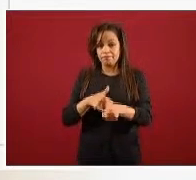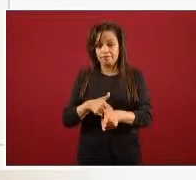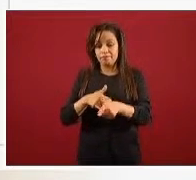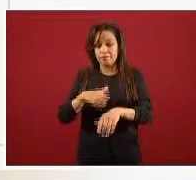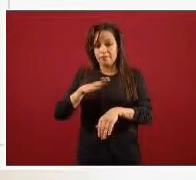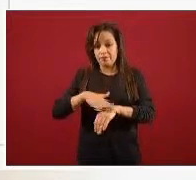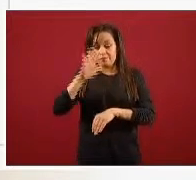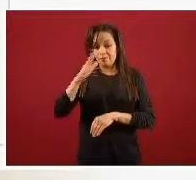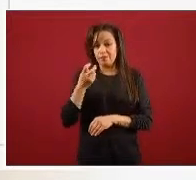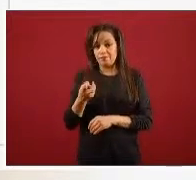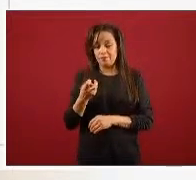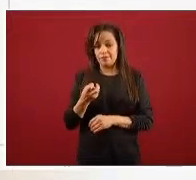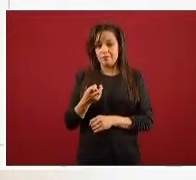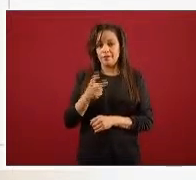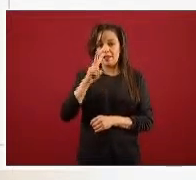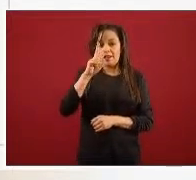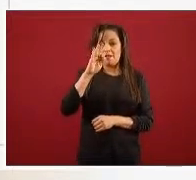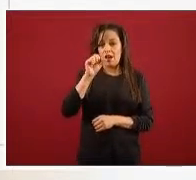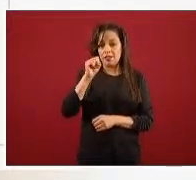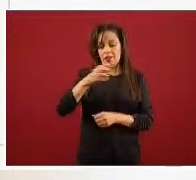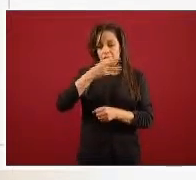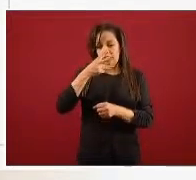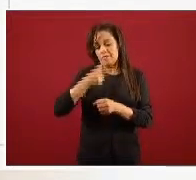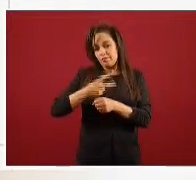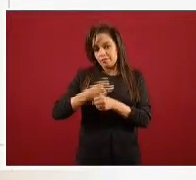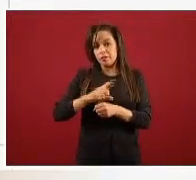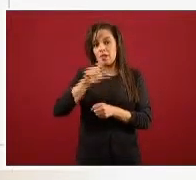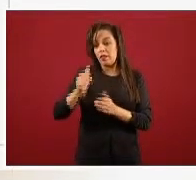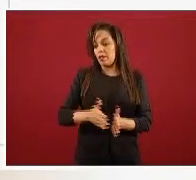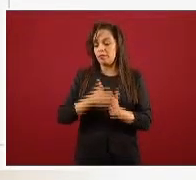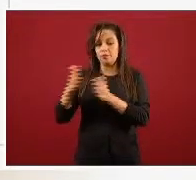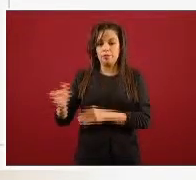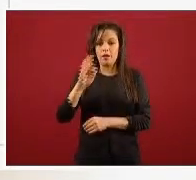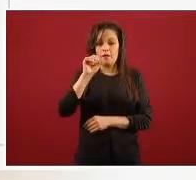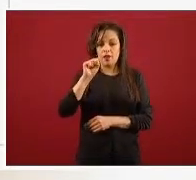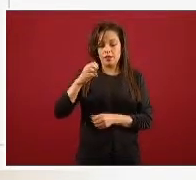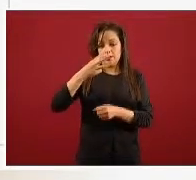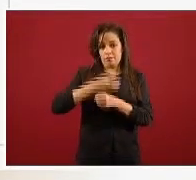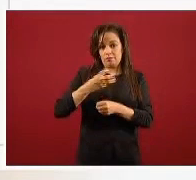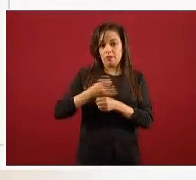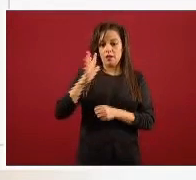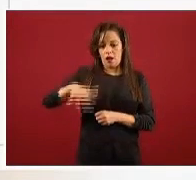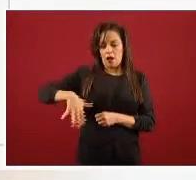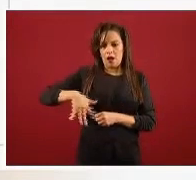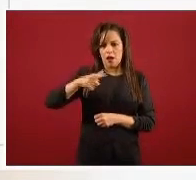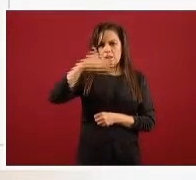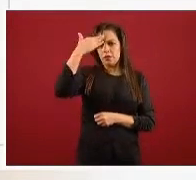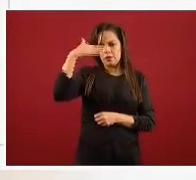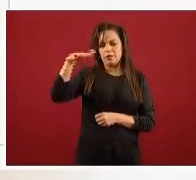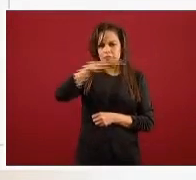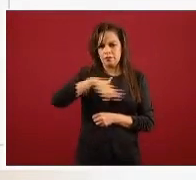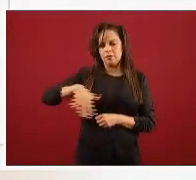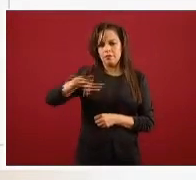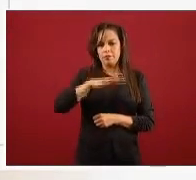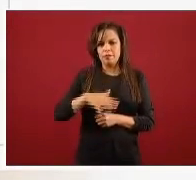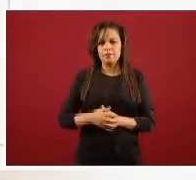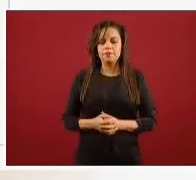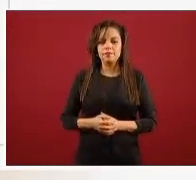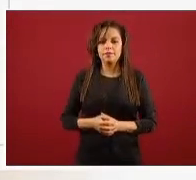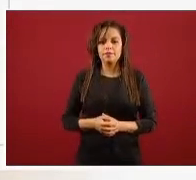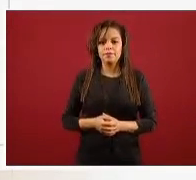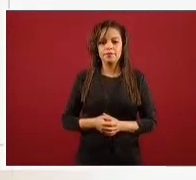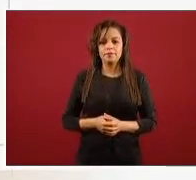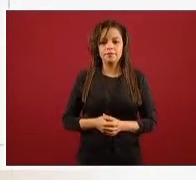y transitando hacia un escenario 3, en donde sabemos, y lo habíamos dicho desde un inicio, en relación a los escenarios,